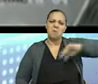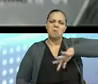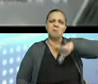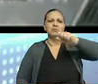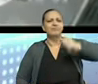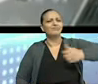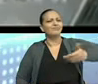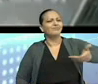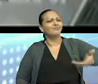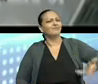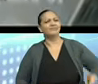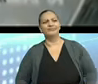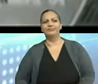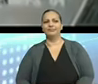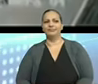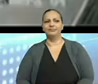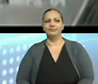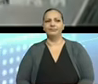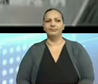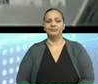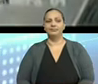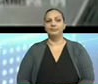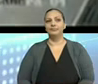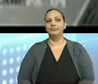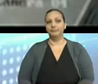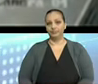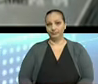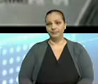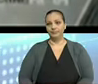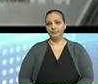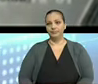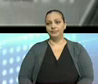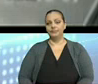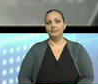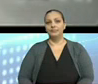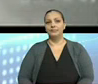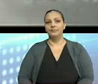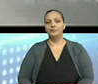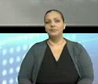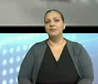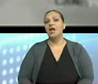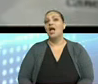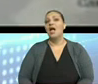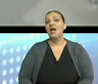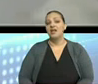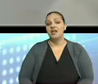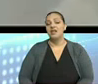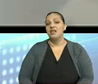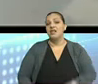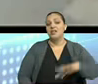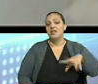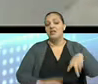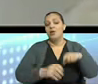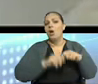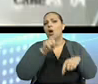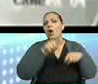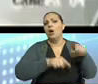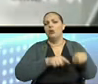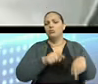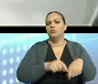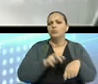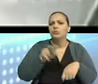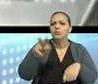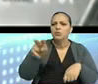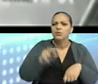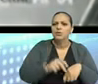he escuchado a veces, que hay delincuentes que dicen, la verdad es que a los pobres, pobres no les robamos. No le robamos a los que mi barrio no le robo. Pero ahora le entran a robo igual. Están